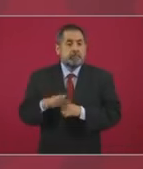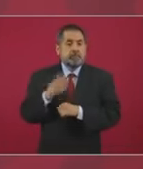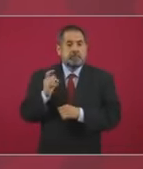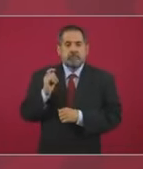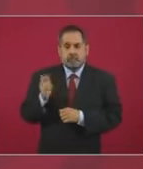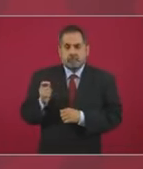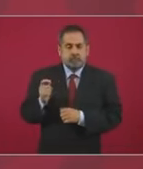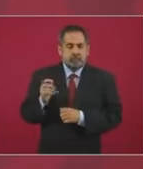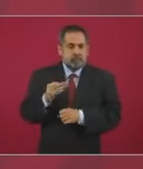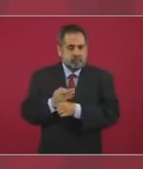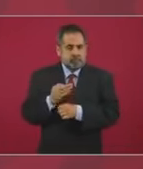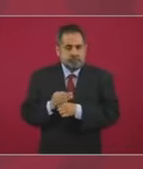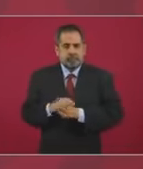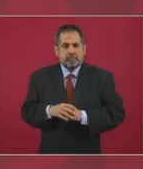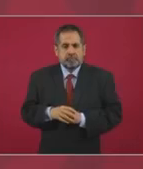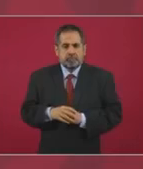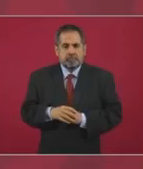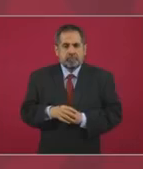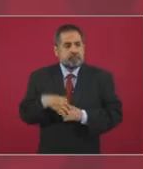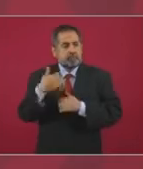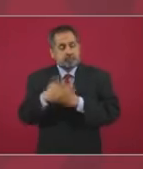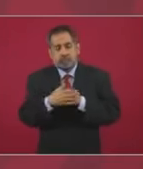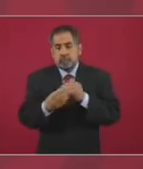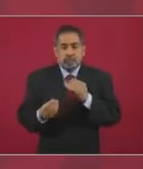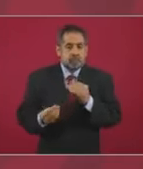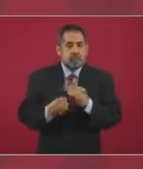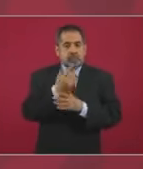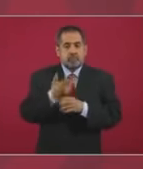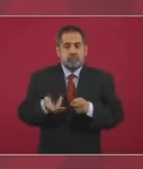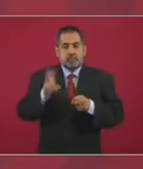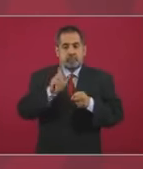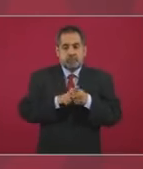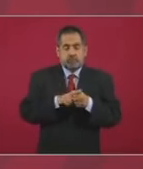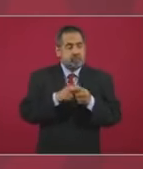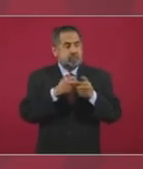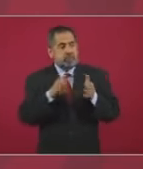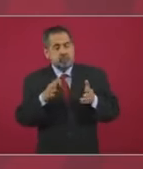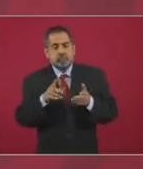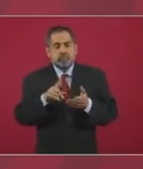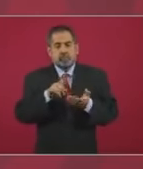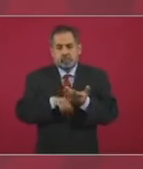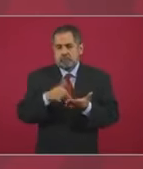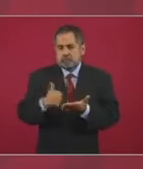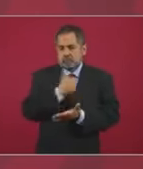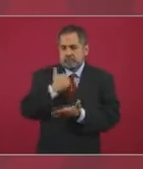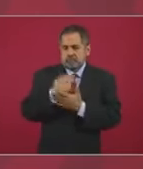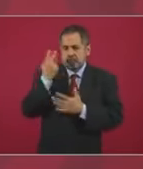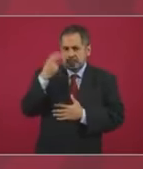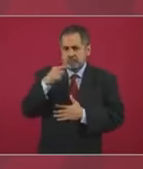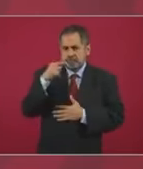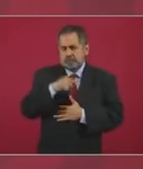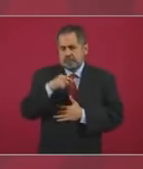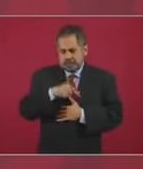a abrir un nuevo hospital en la Ciudad de México, en la